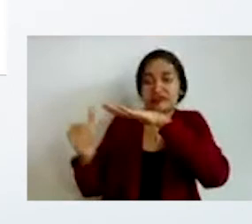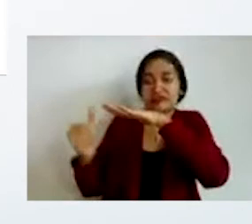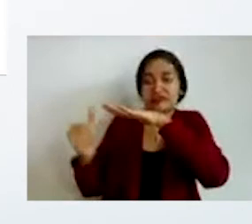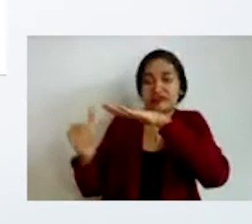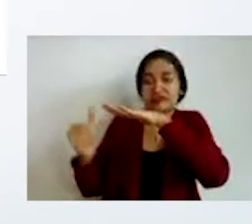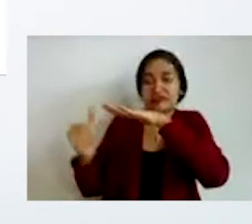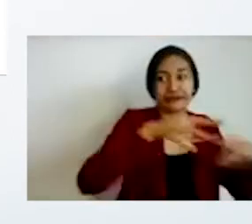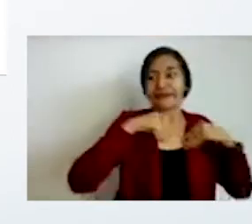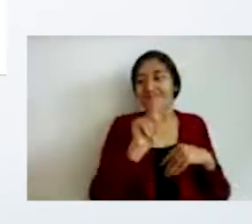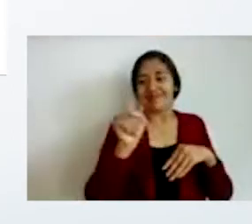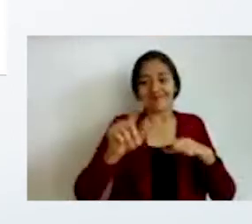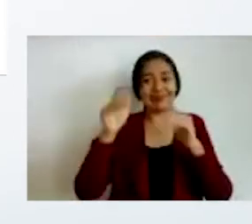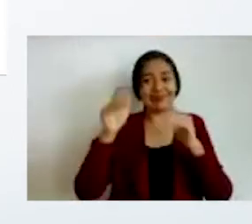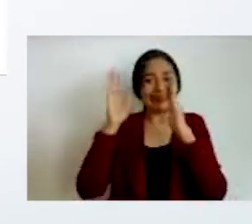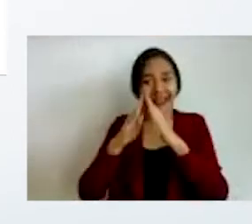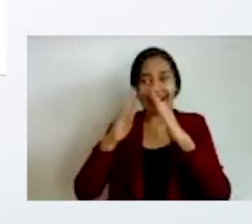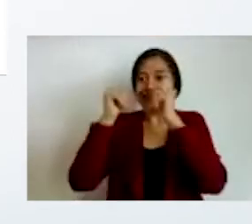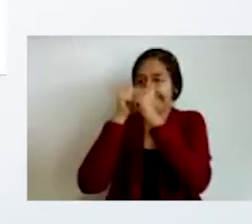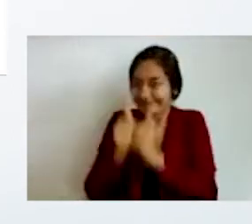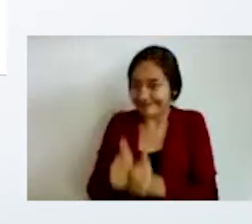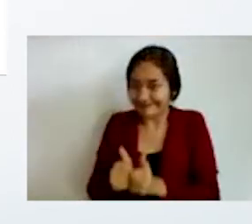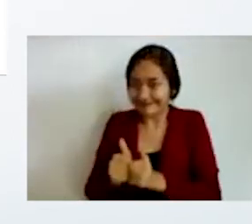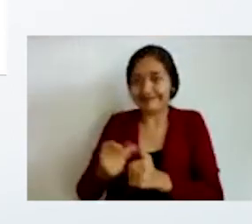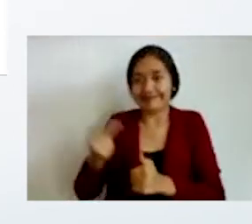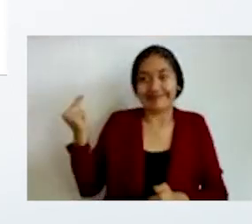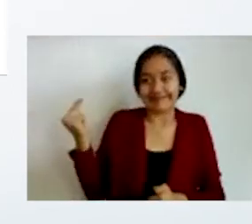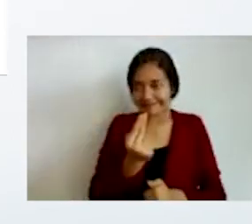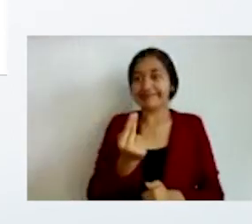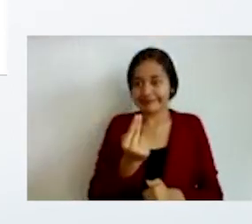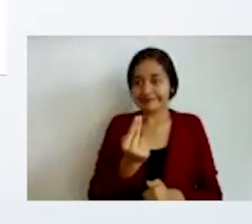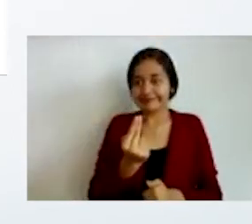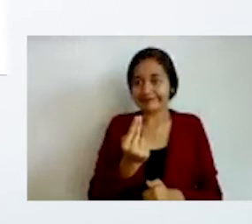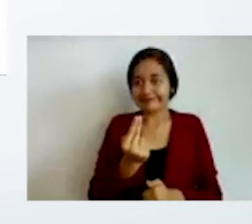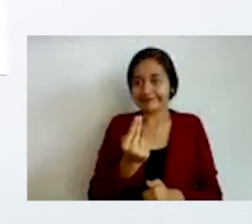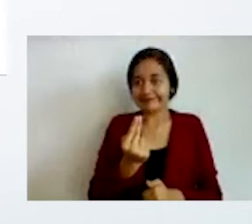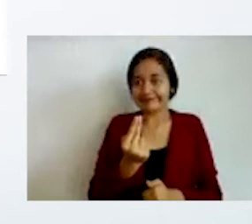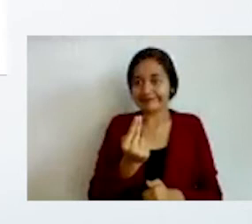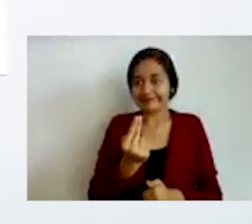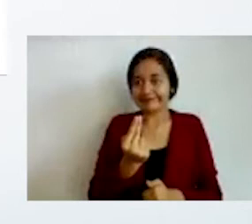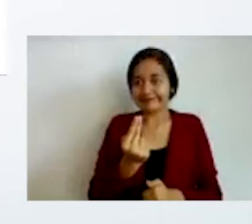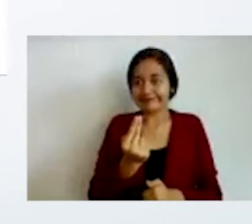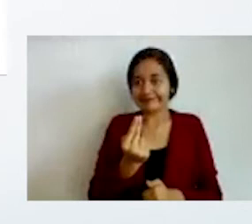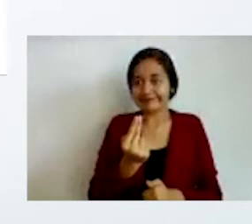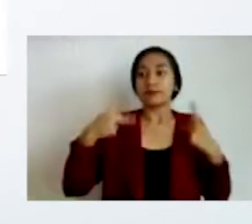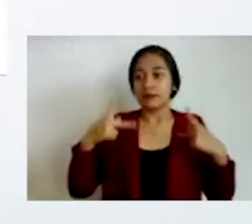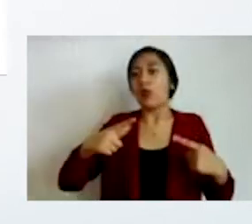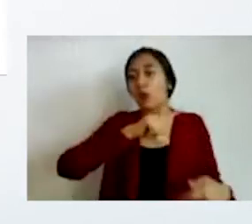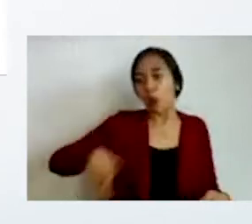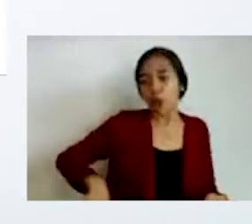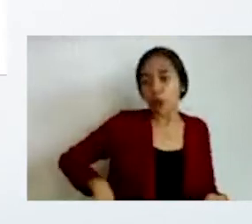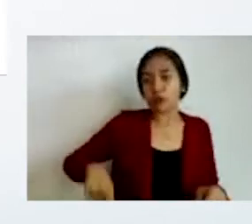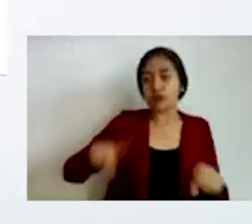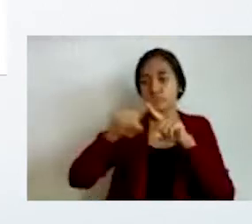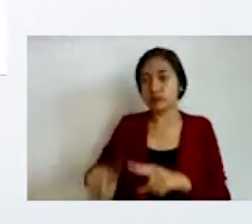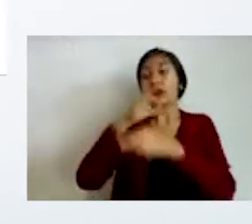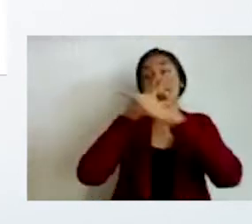muchos lugares medidas para mantener a la gente dentro de su vivienda. Debo decir que cuando